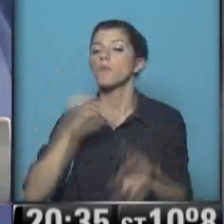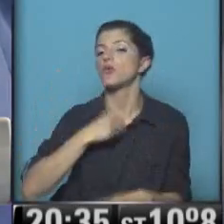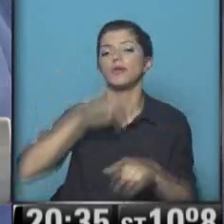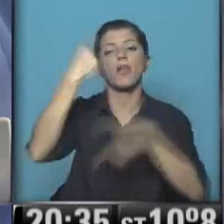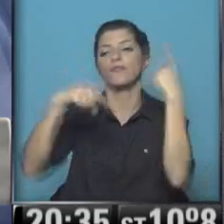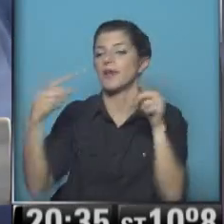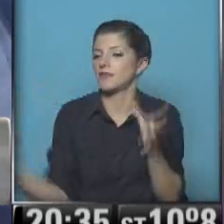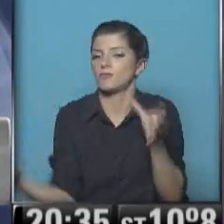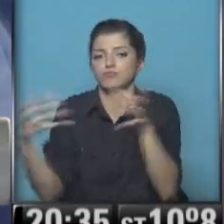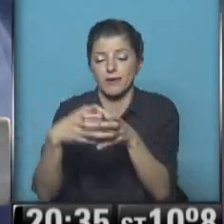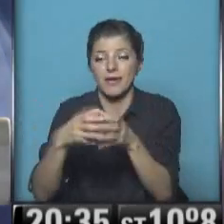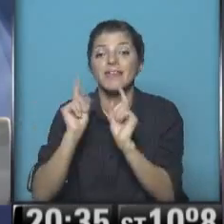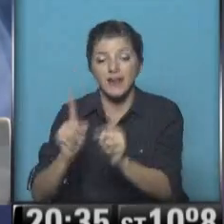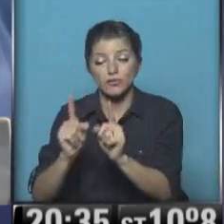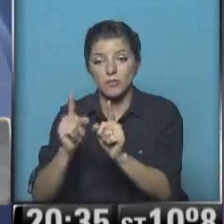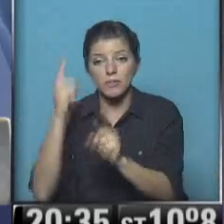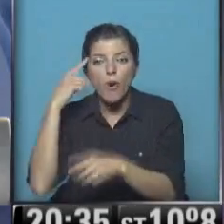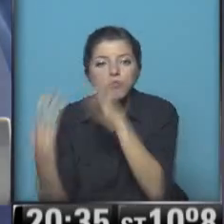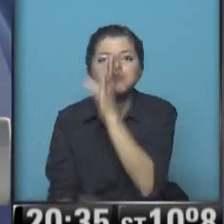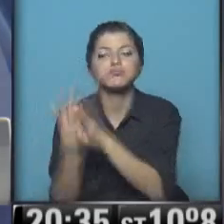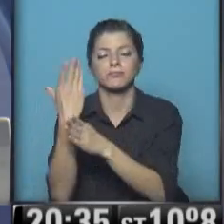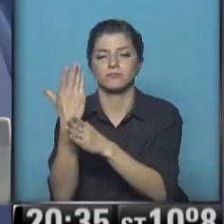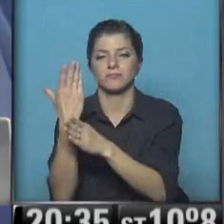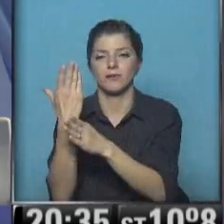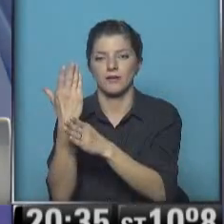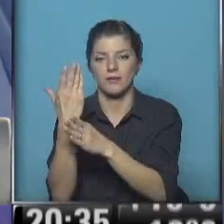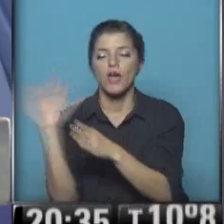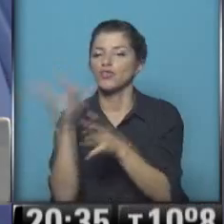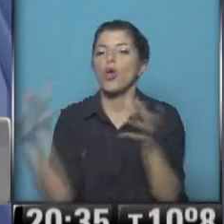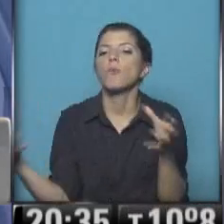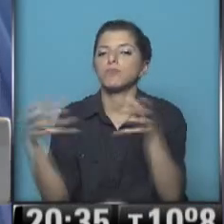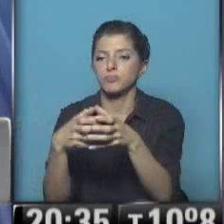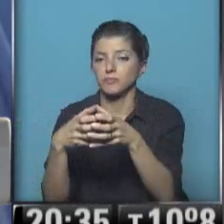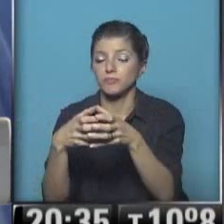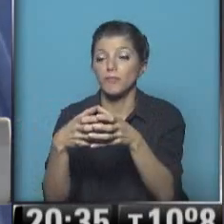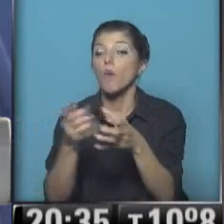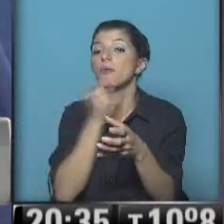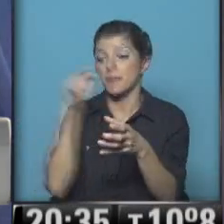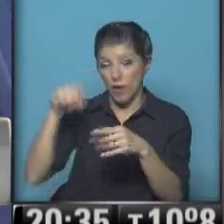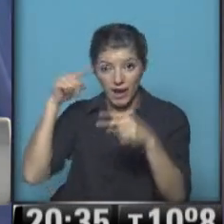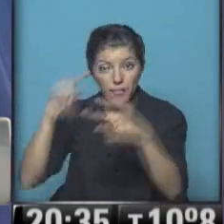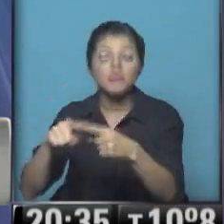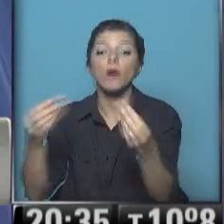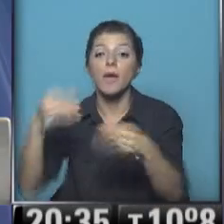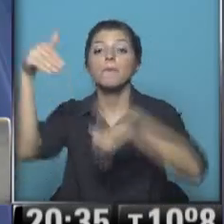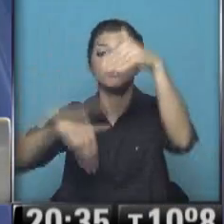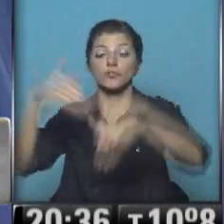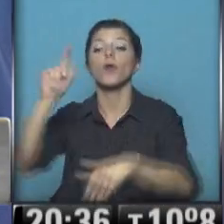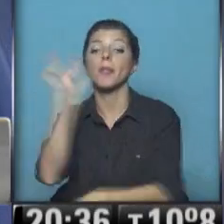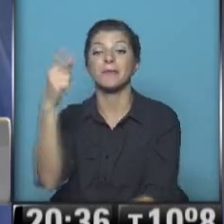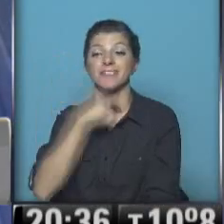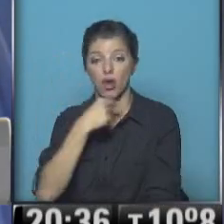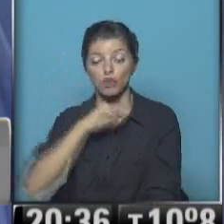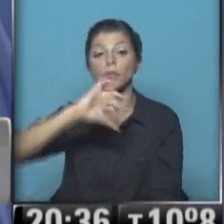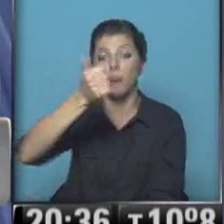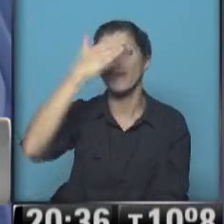voluntades y en esa multitud es donde aparece el espíritu de la tierra unificado como nunca y en este caso con un objetivo, ganar las elecciones de agosto para ganar